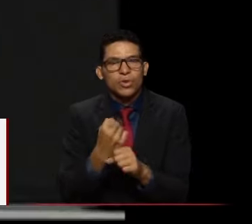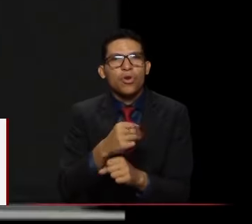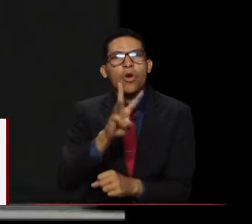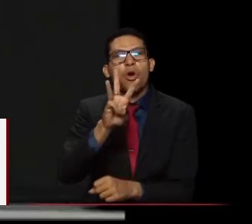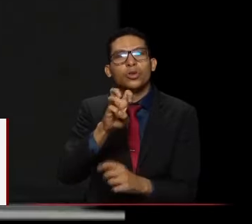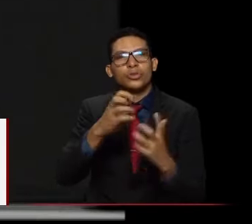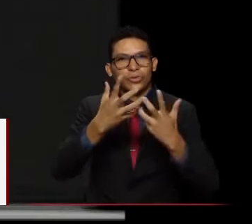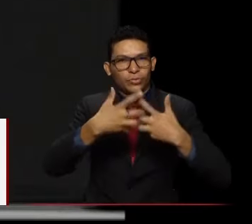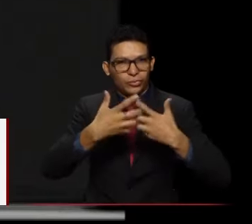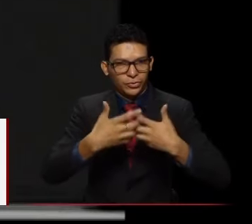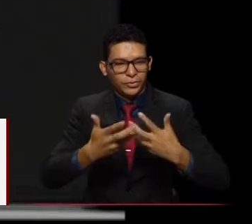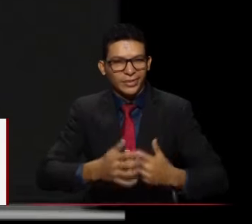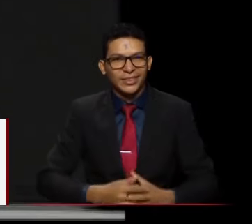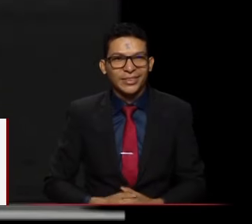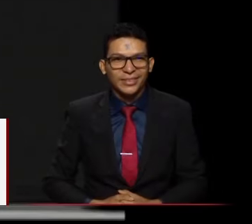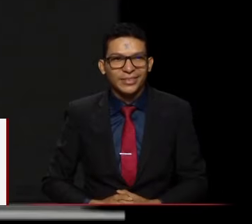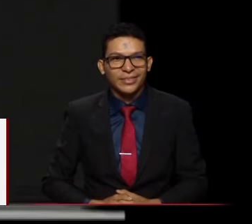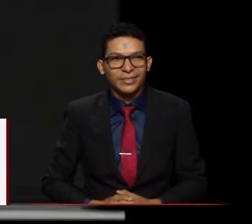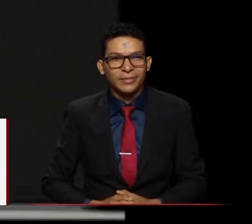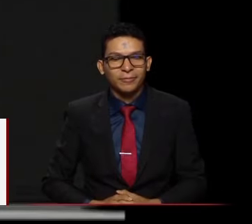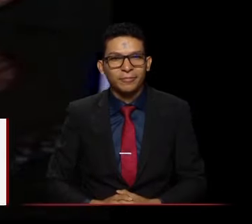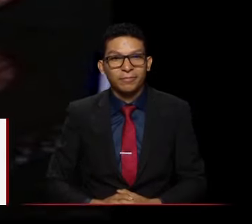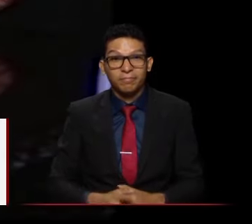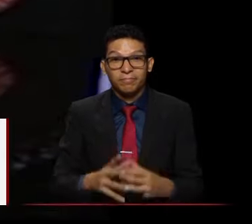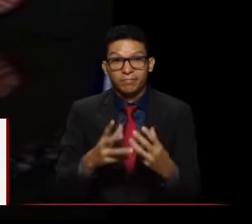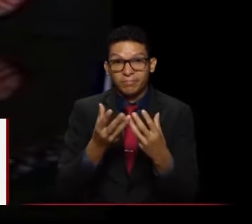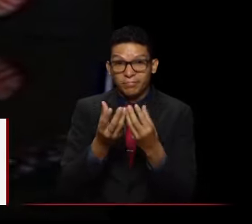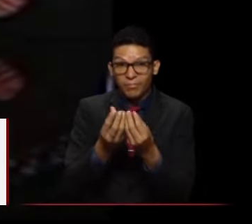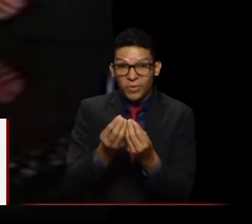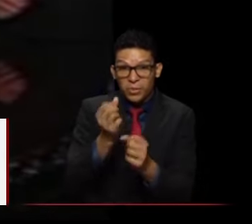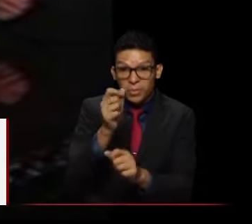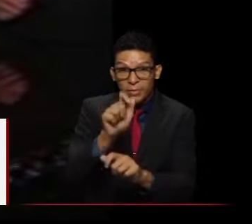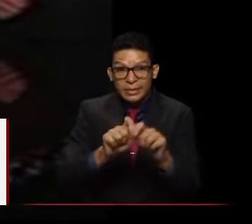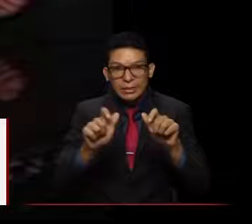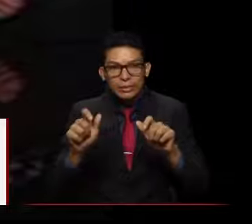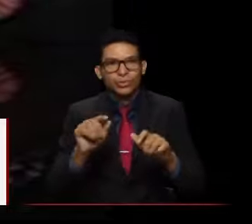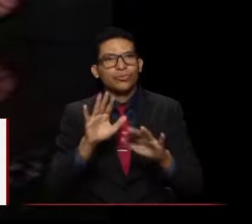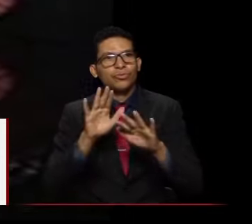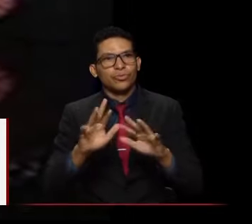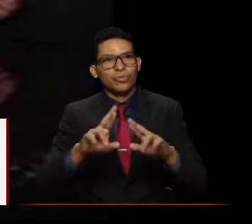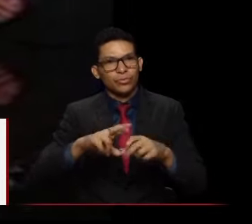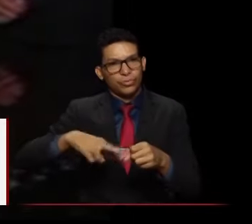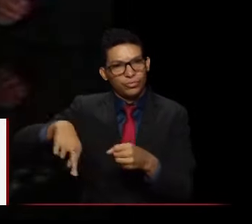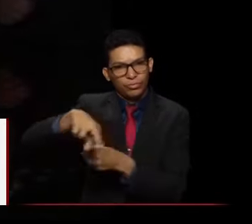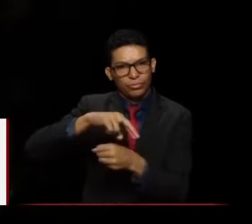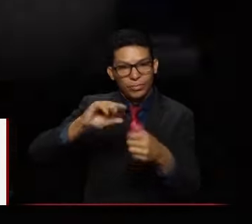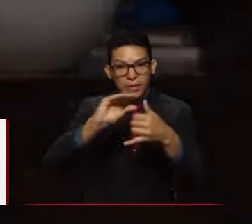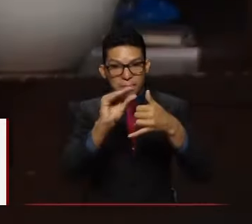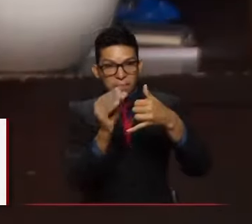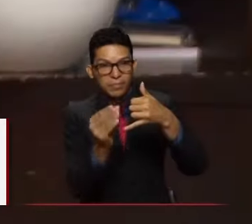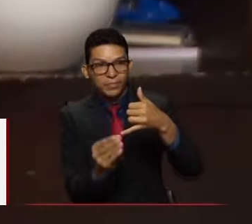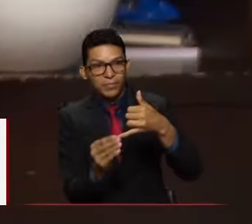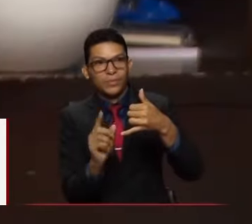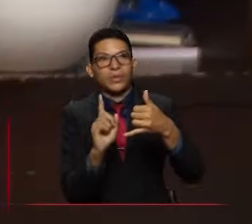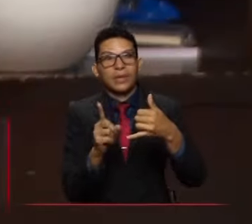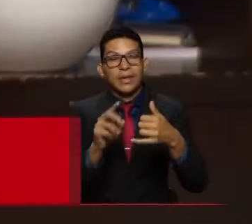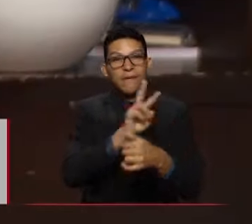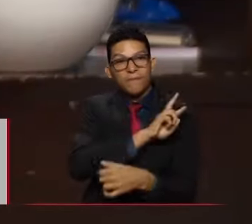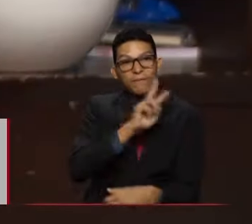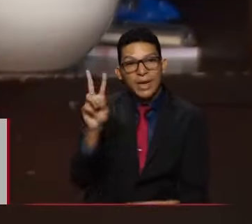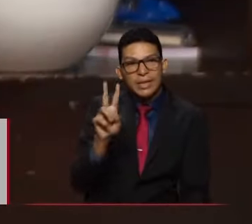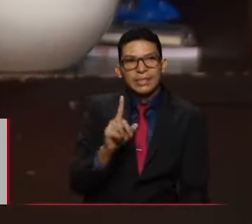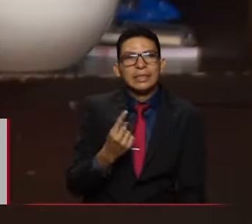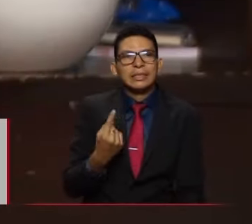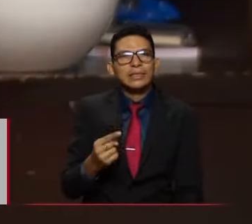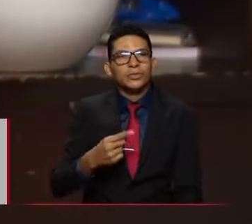productoras. Todo ese grupo de personas maravillosas a las que esta región Pacífico y este Valle del Cauca